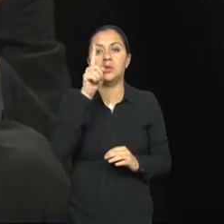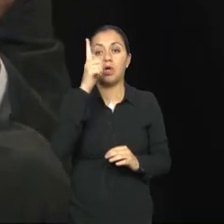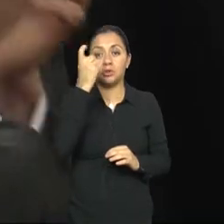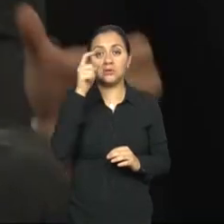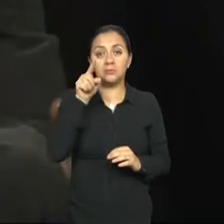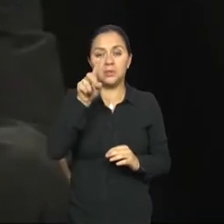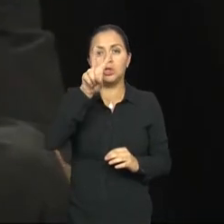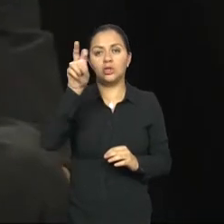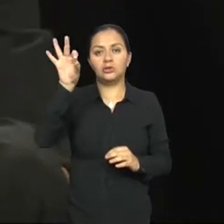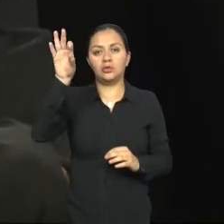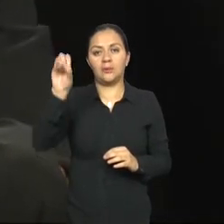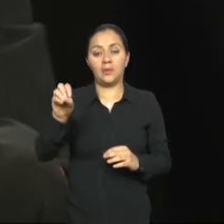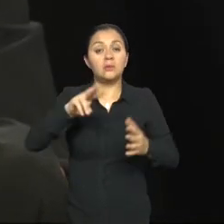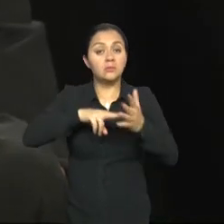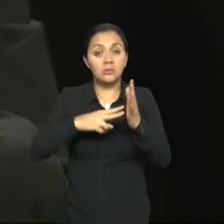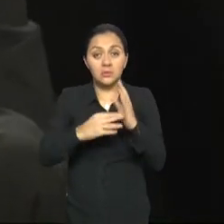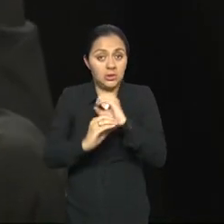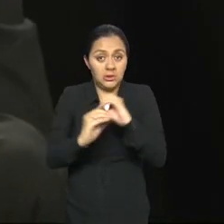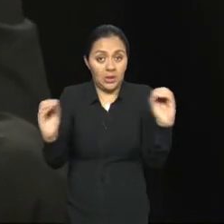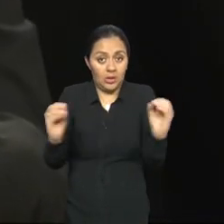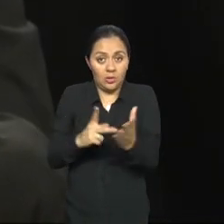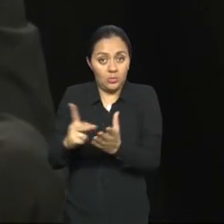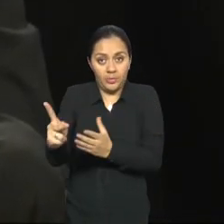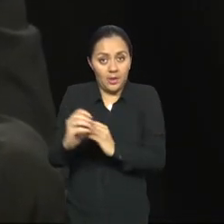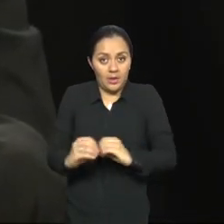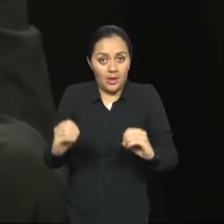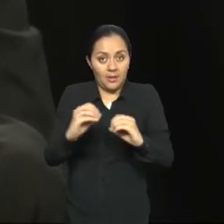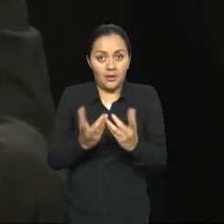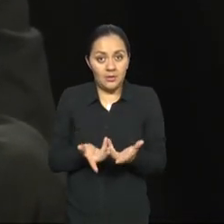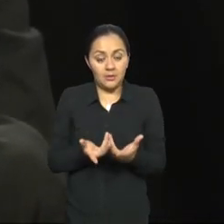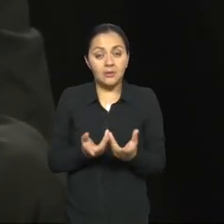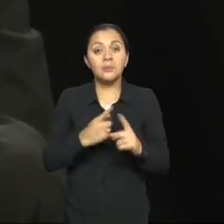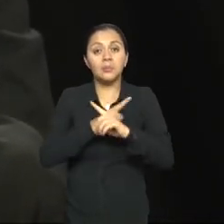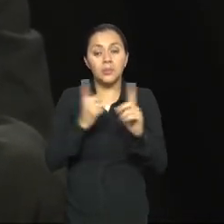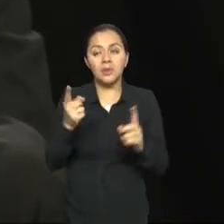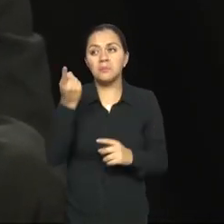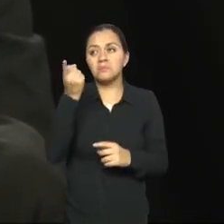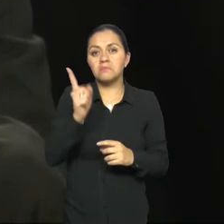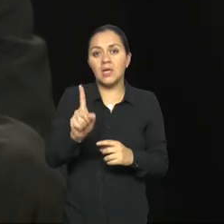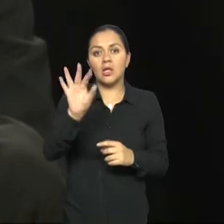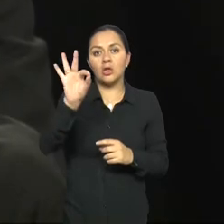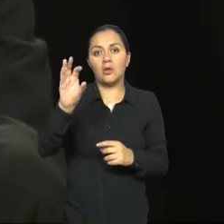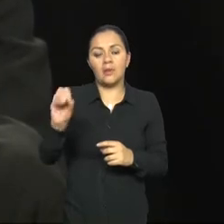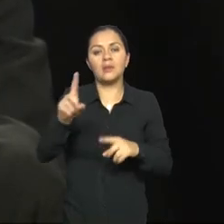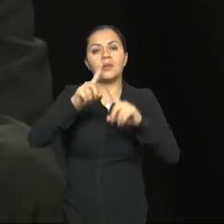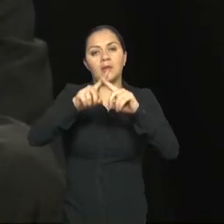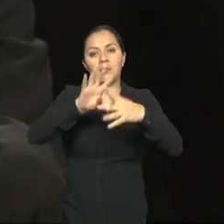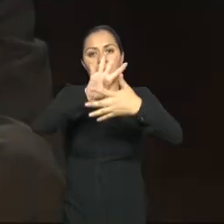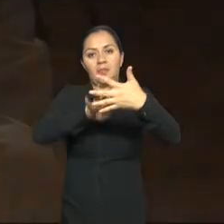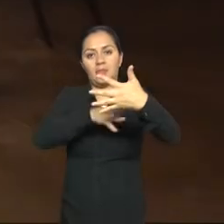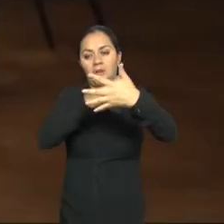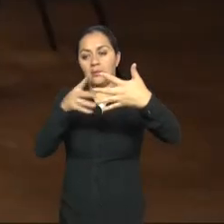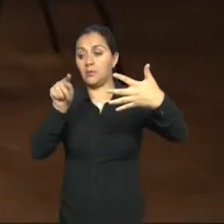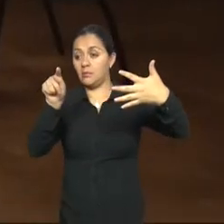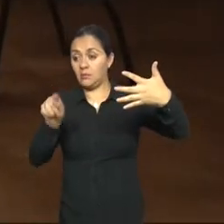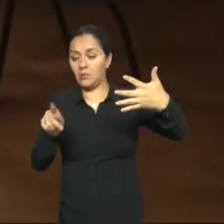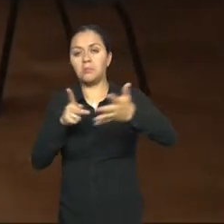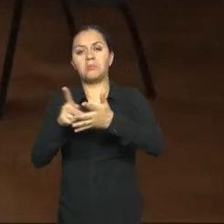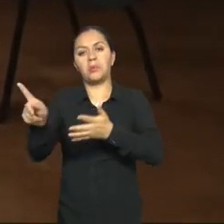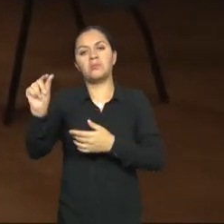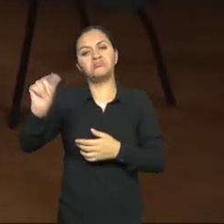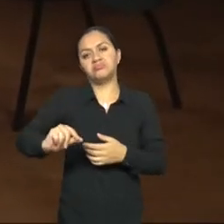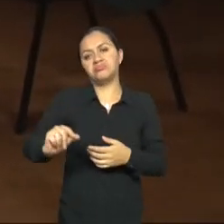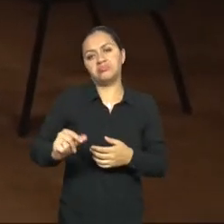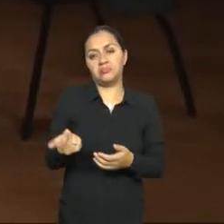11,290 y de ahí se aplicará. Y la diferencia, aún así, tienes que ver de acuerdo a la tabla de discapacidades. Lo que le corresponde